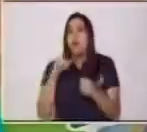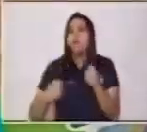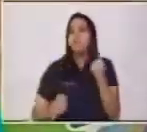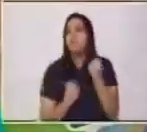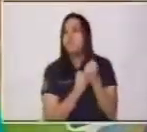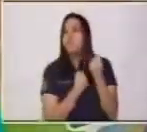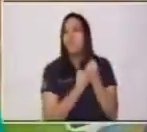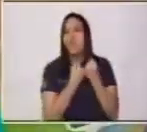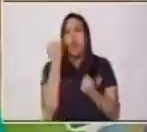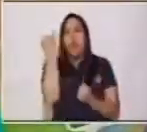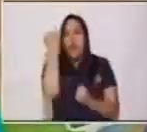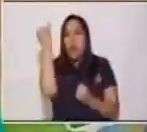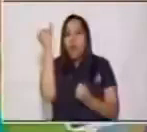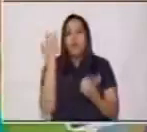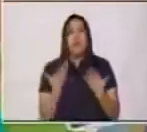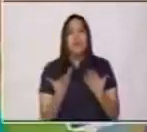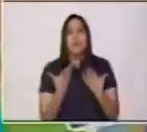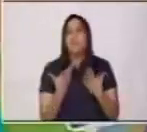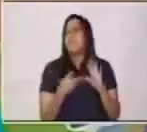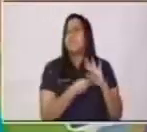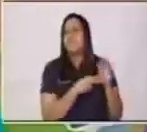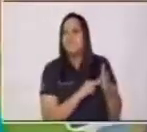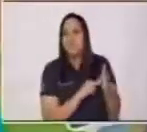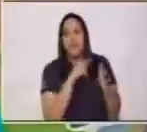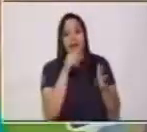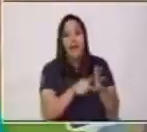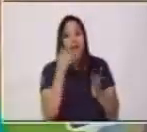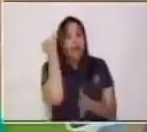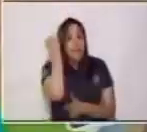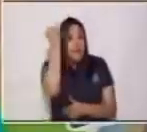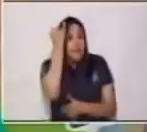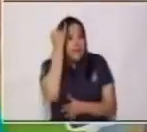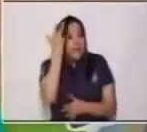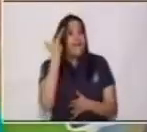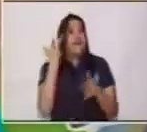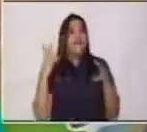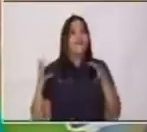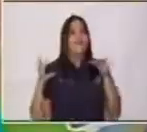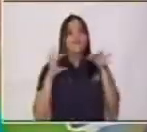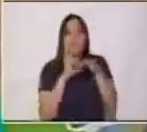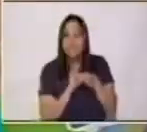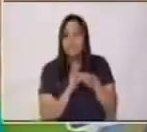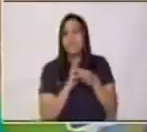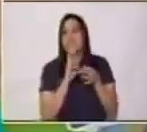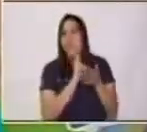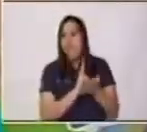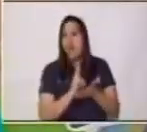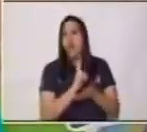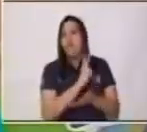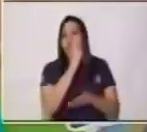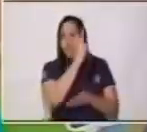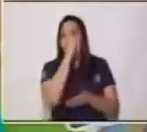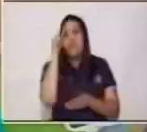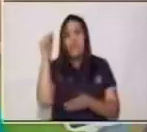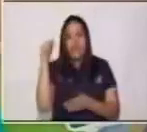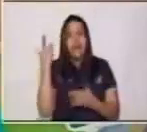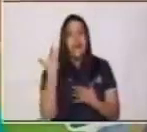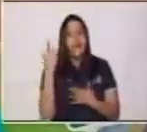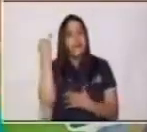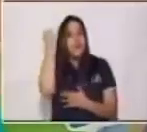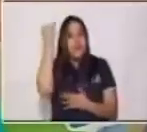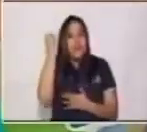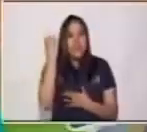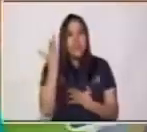una idea, es decir, hacer válida esa idea por medio de esos razonamientos. ¿Y cómo lo va a hacer válido? Va